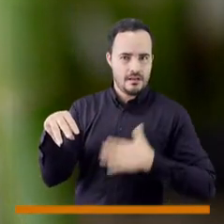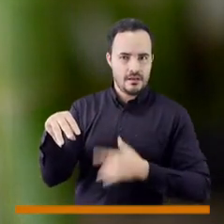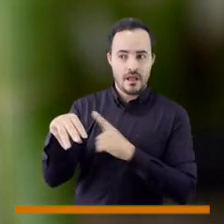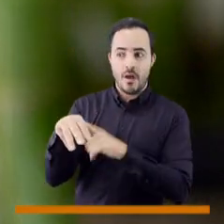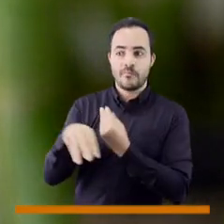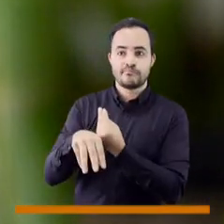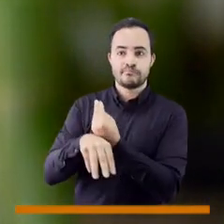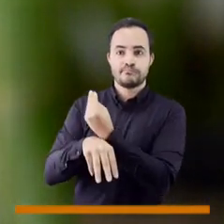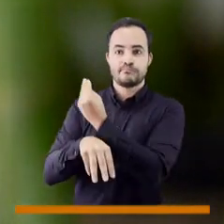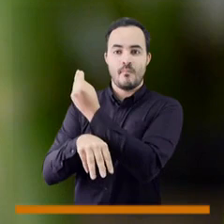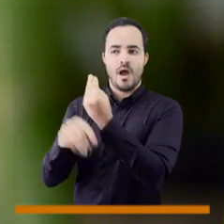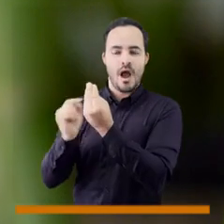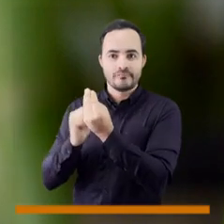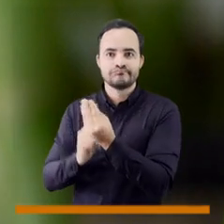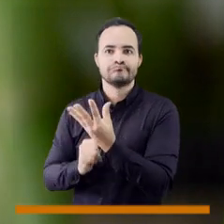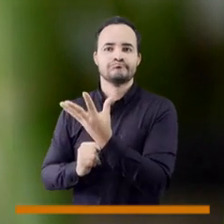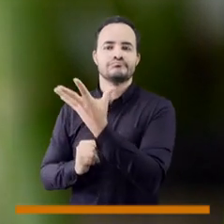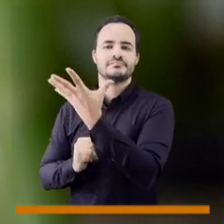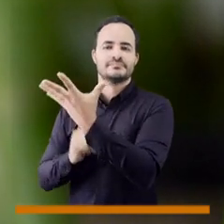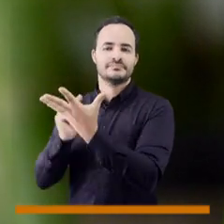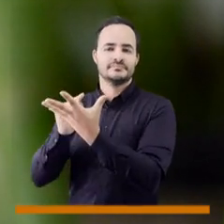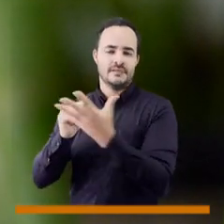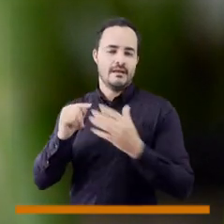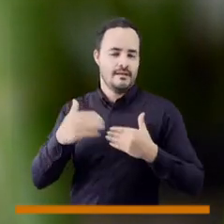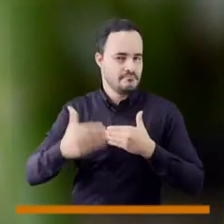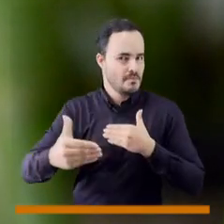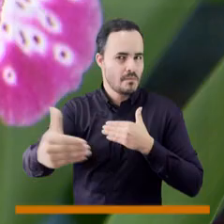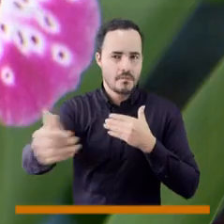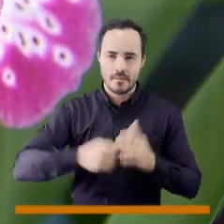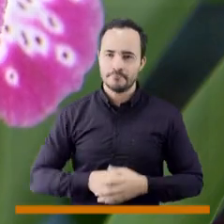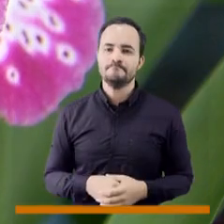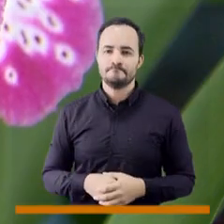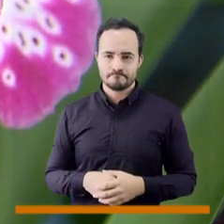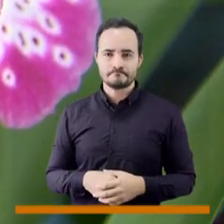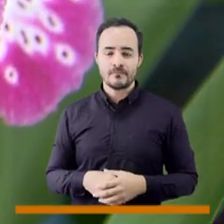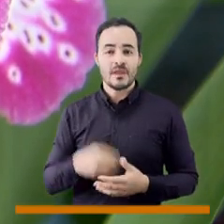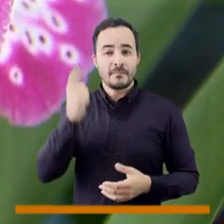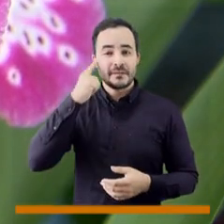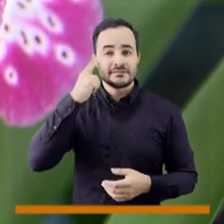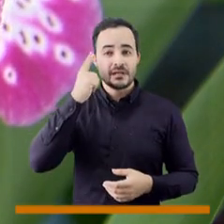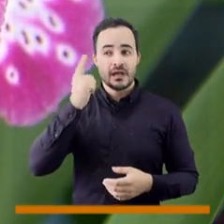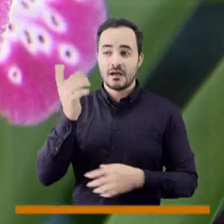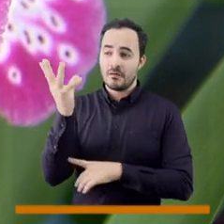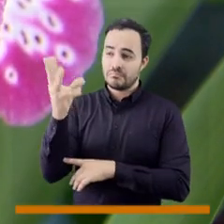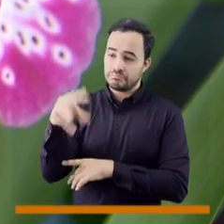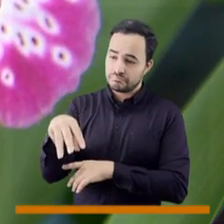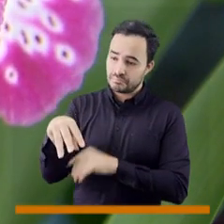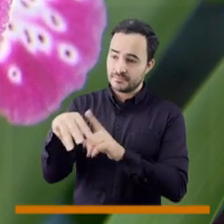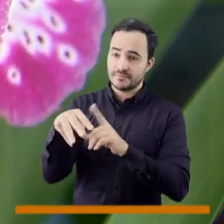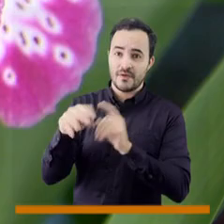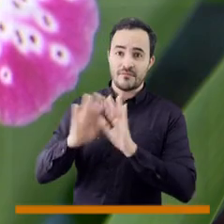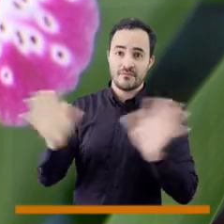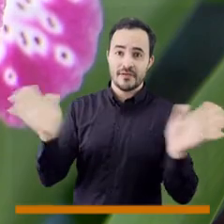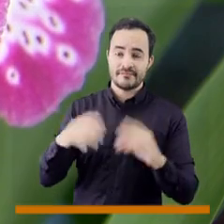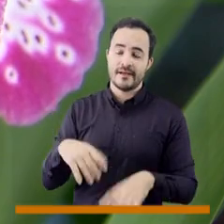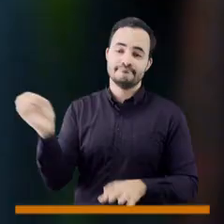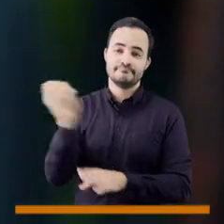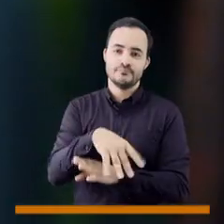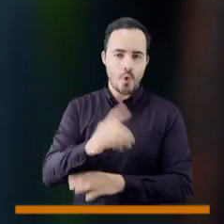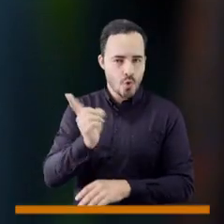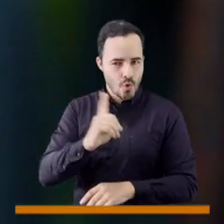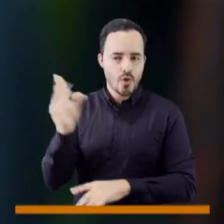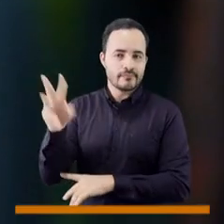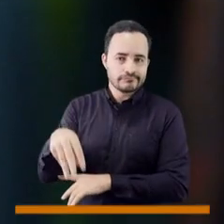debes esperar a que salga un renuevo y de ese renuevo vuelven a florecer. Entonces ellas no son plantas que te acabó la floración